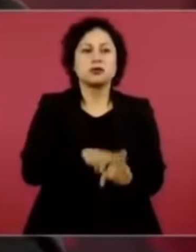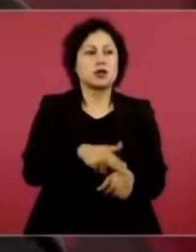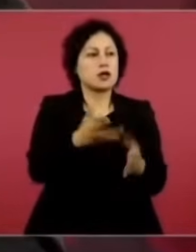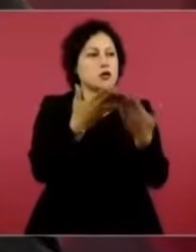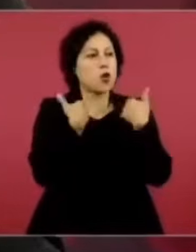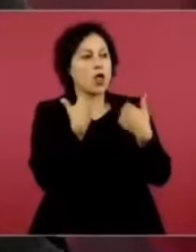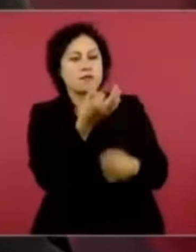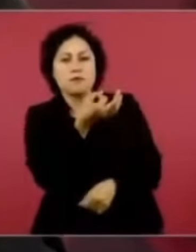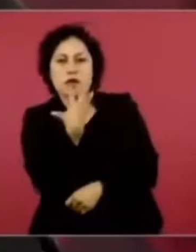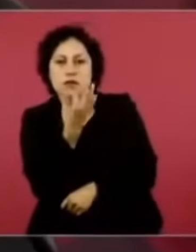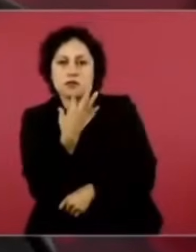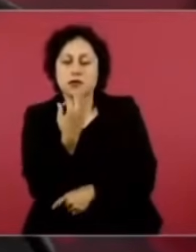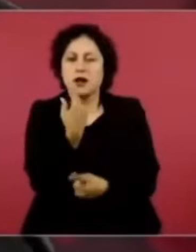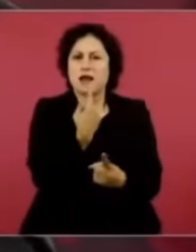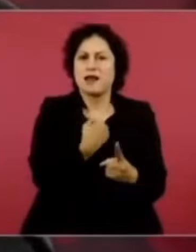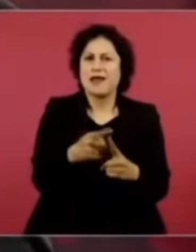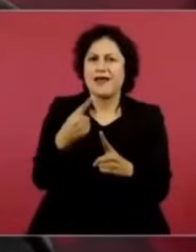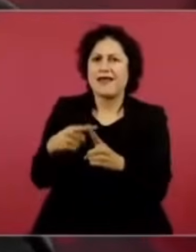Todo